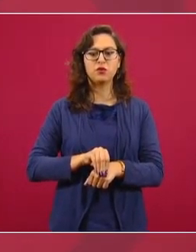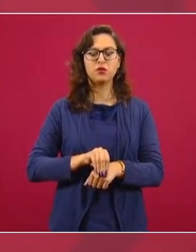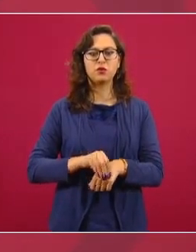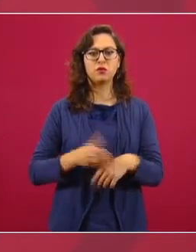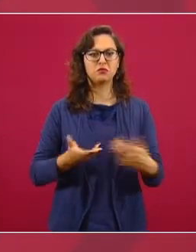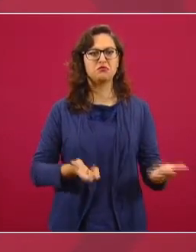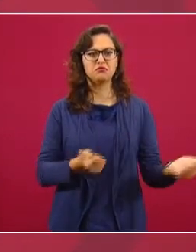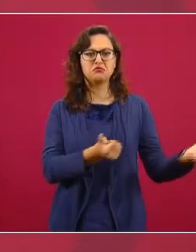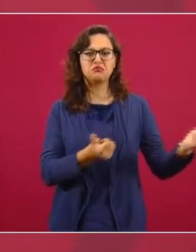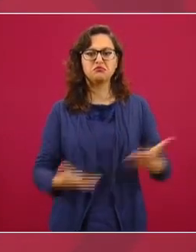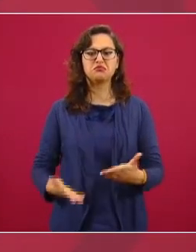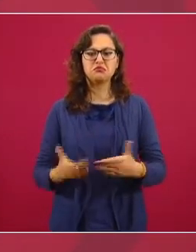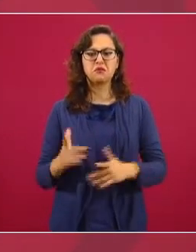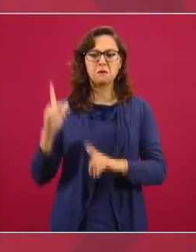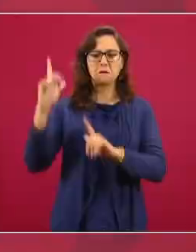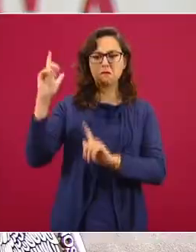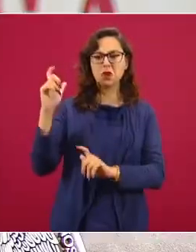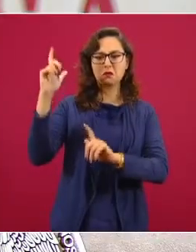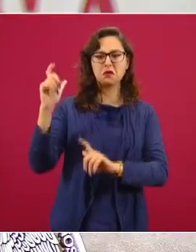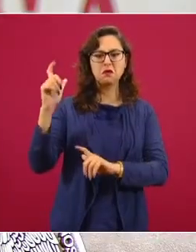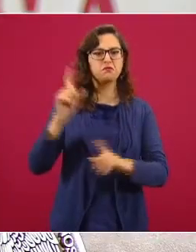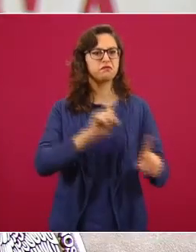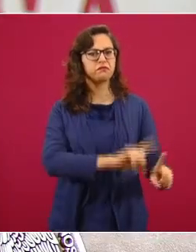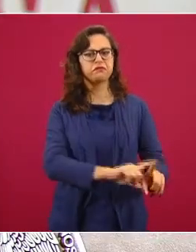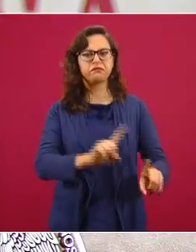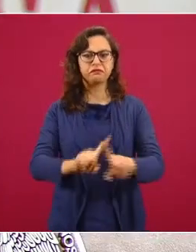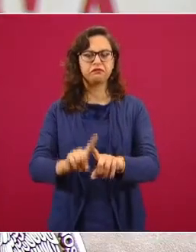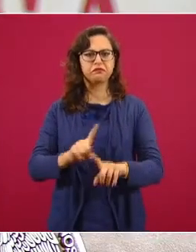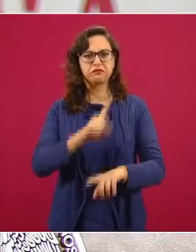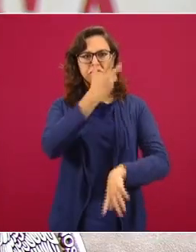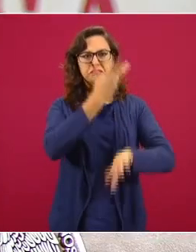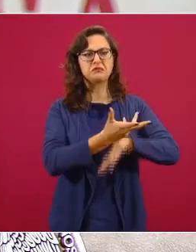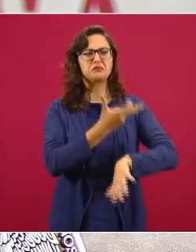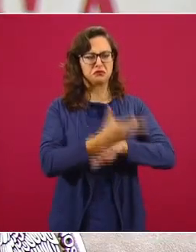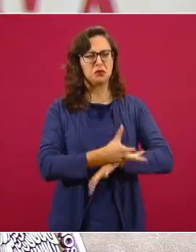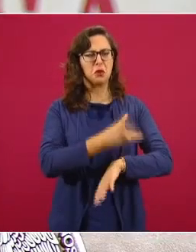introdujeran armas a México